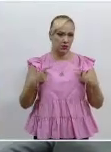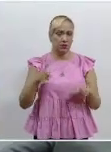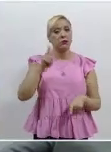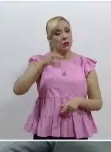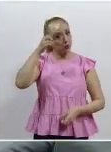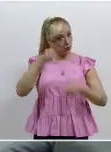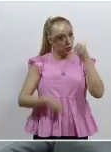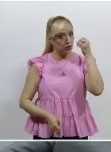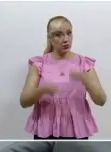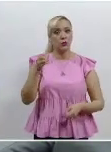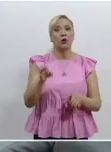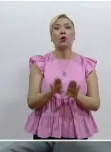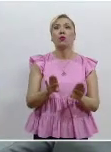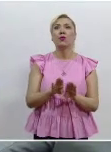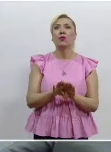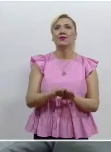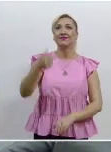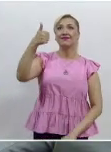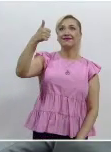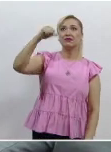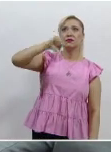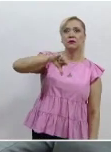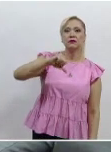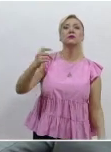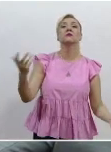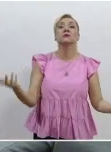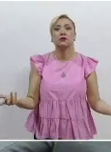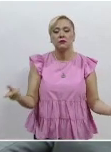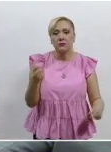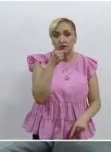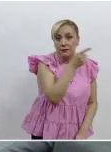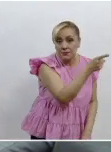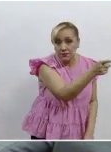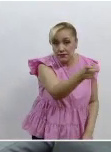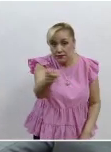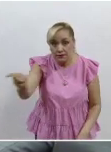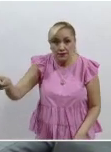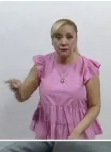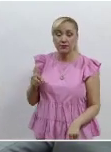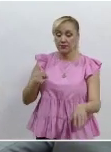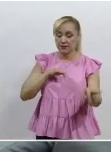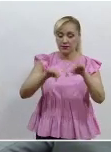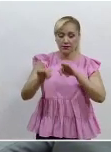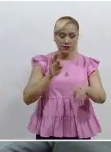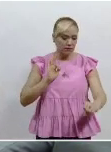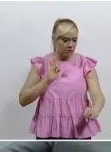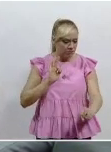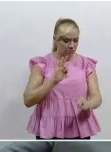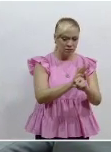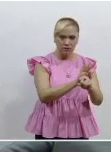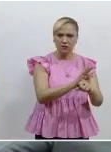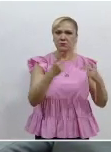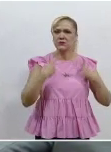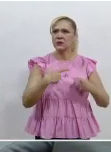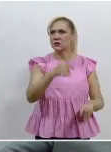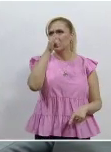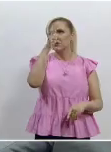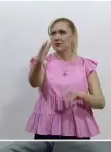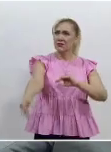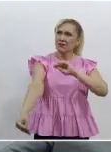juicios depende, en buena medida, de que ustedes defiendan los reclamos de las